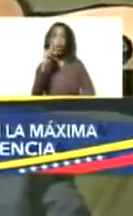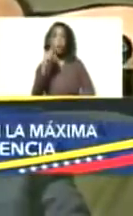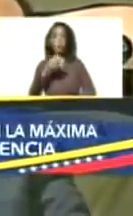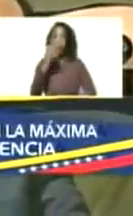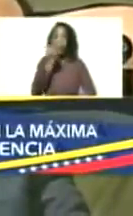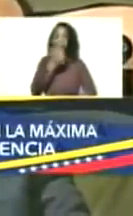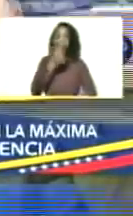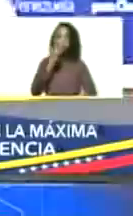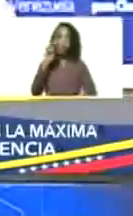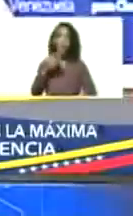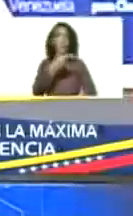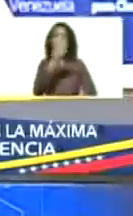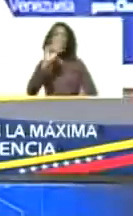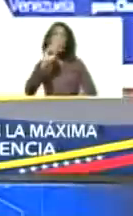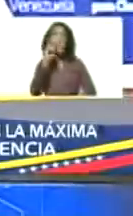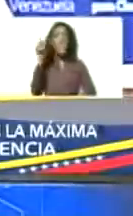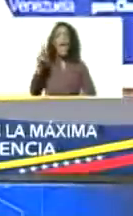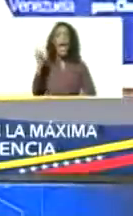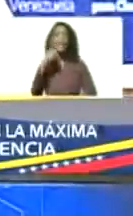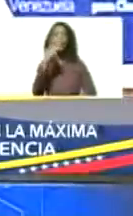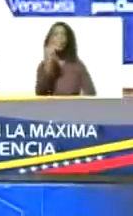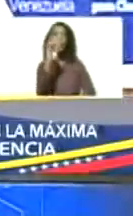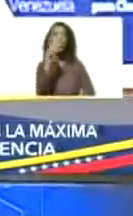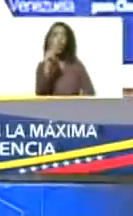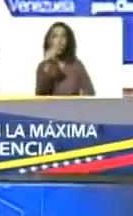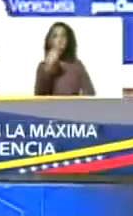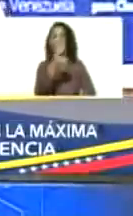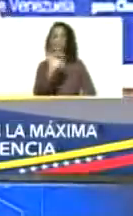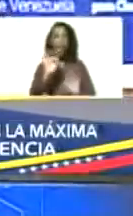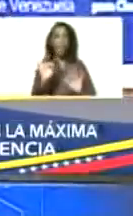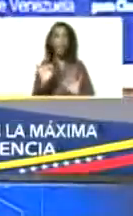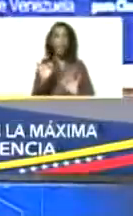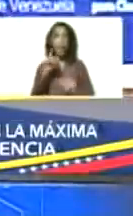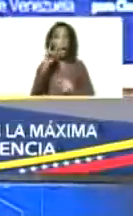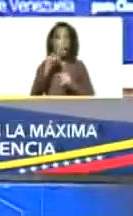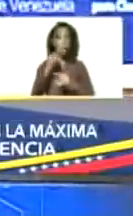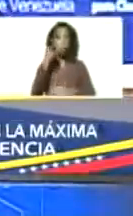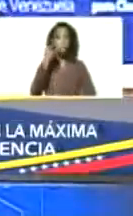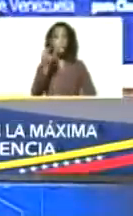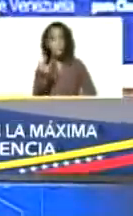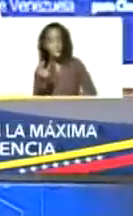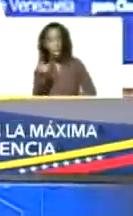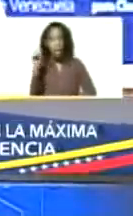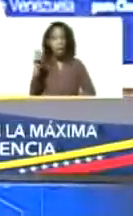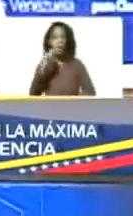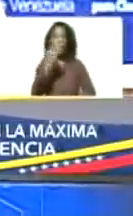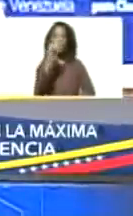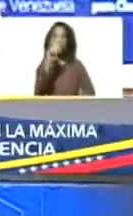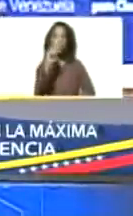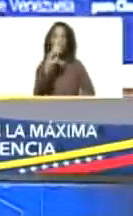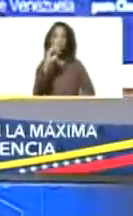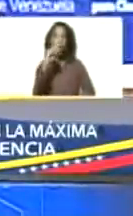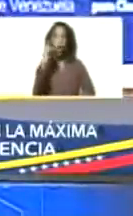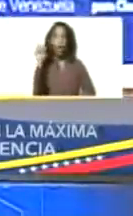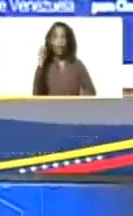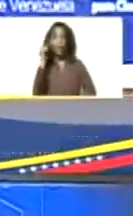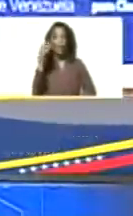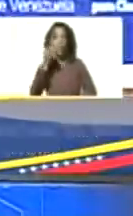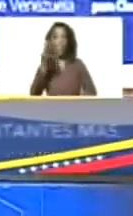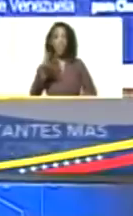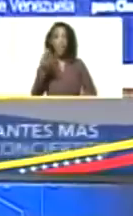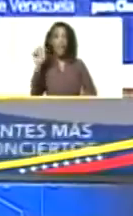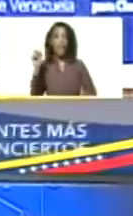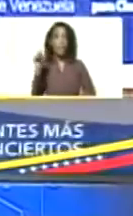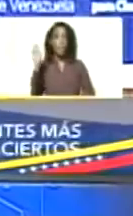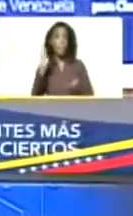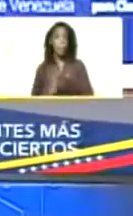Ah, me decís que ustedes no ven por TikTok. Es adictivo TikTok, ¿verdad, Silita? Uno se pone en